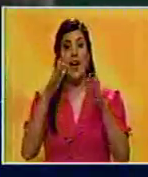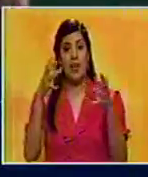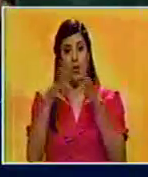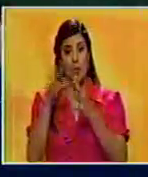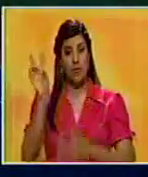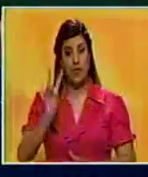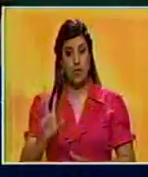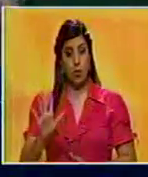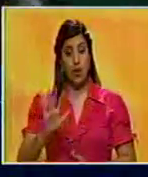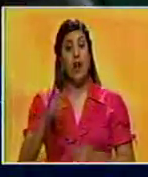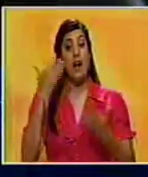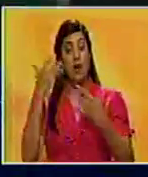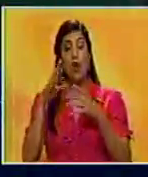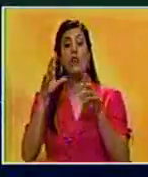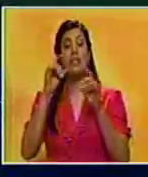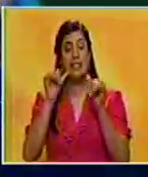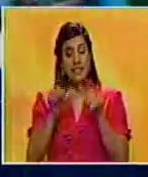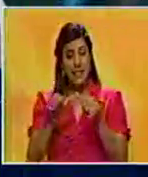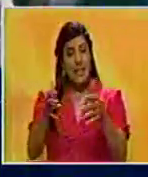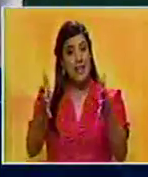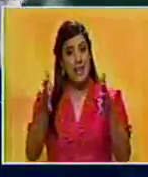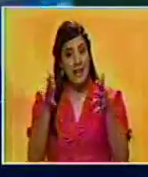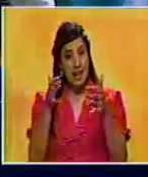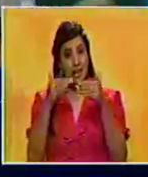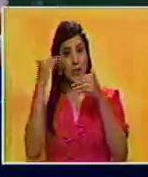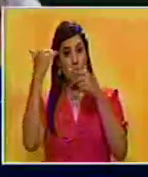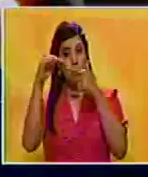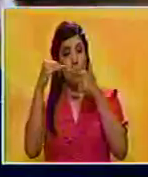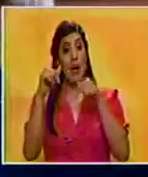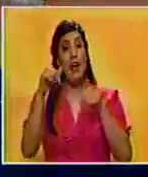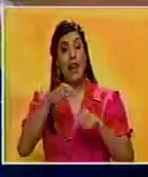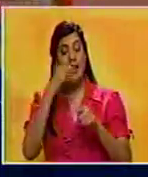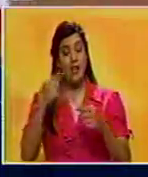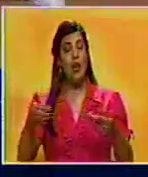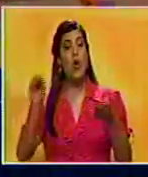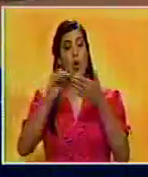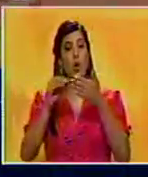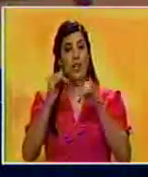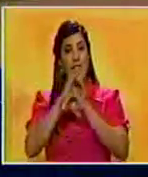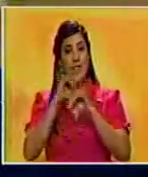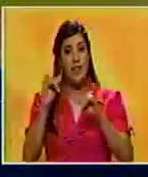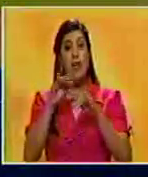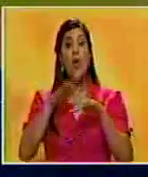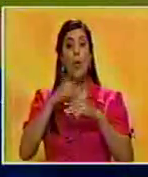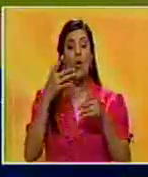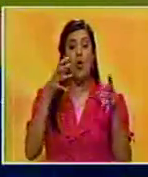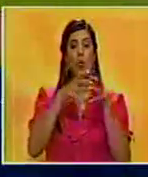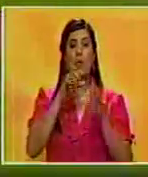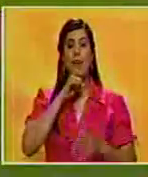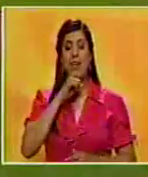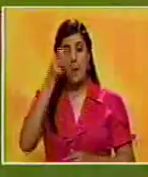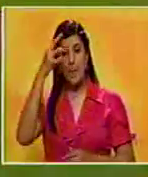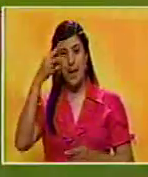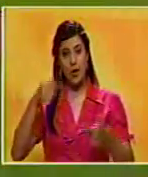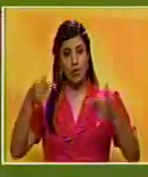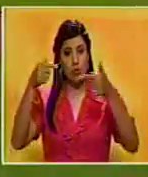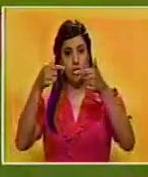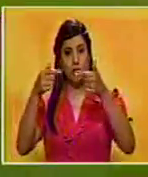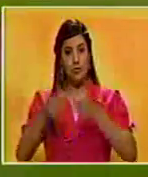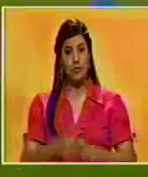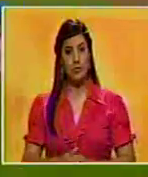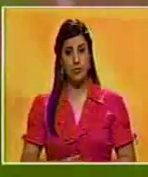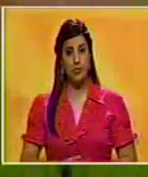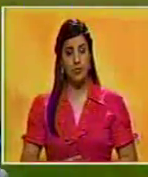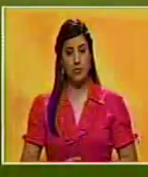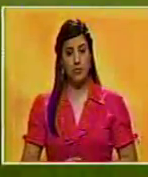a su equipo. Los criollos siguen con vida en el campeonato y esta tarde jugarán la semifinal del grupo ante la selección de México.